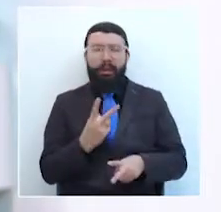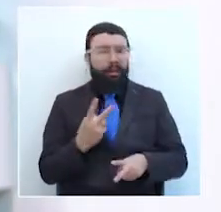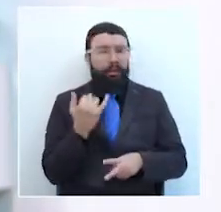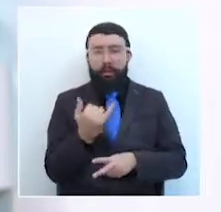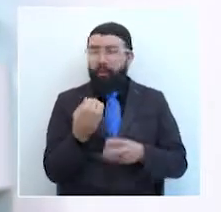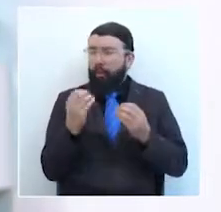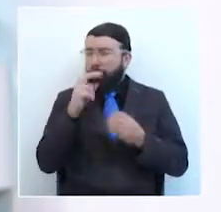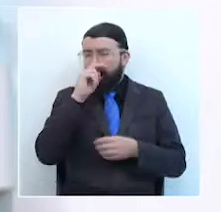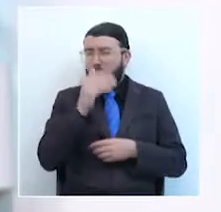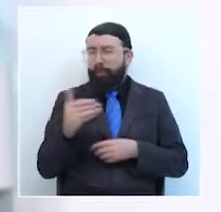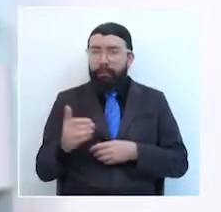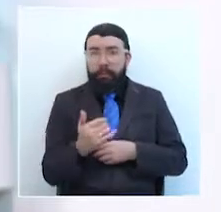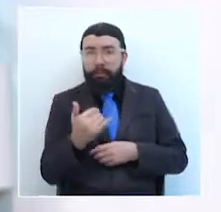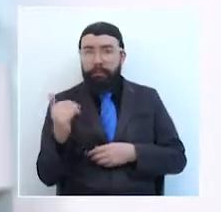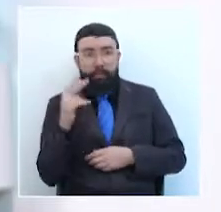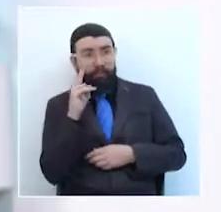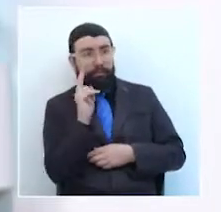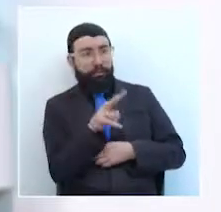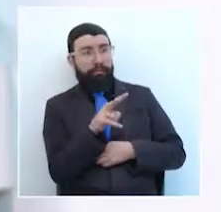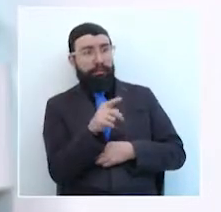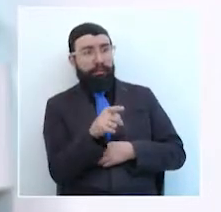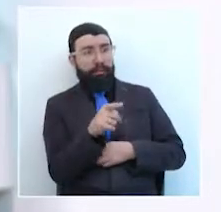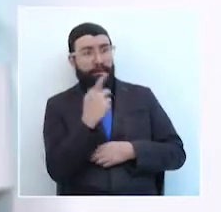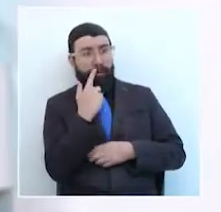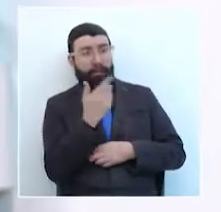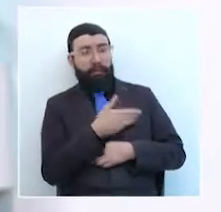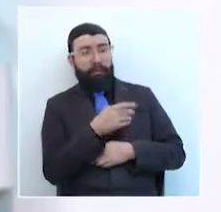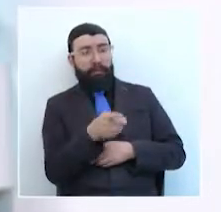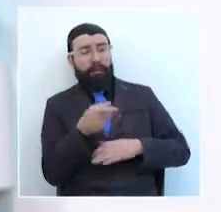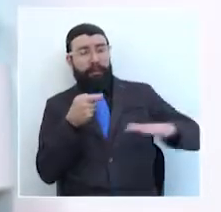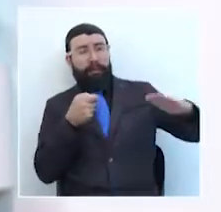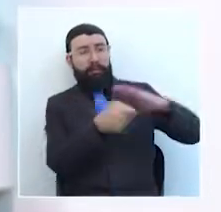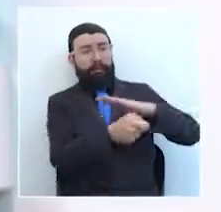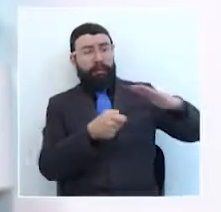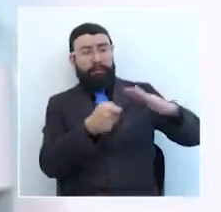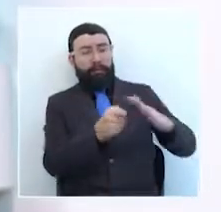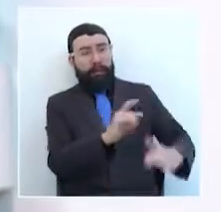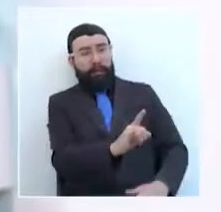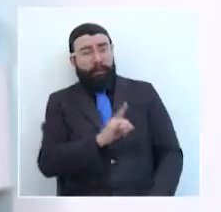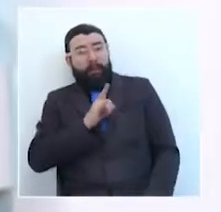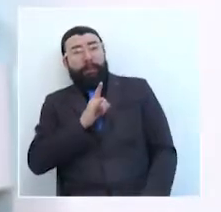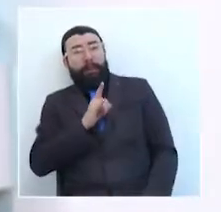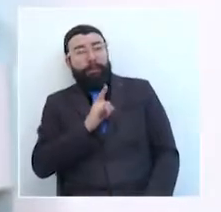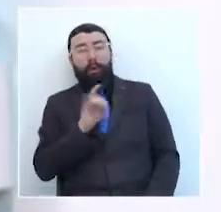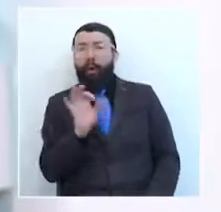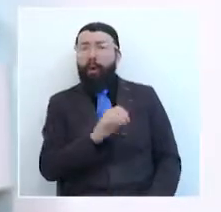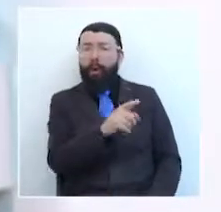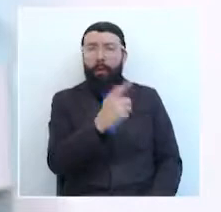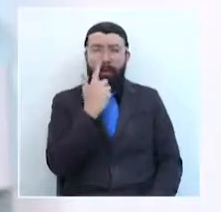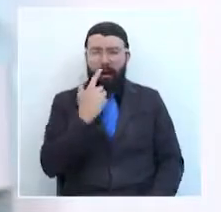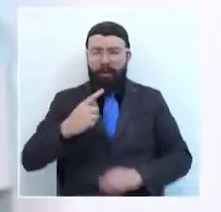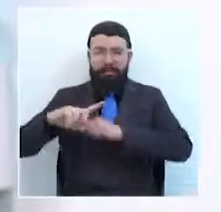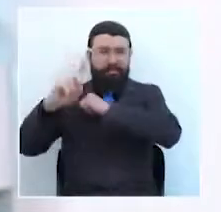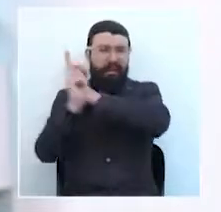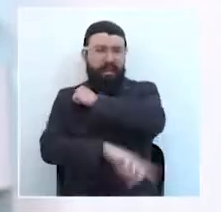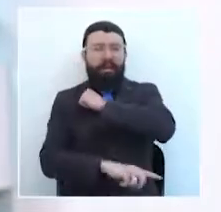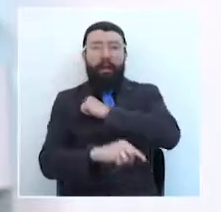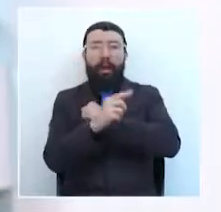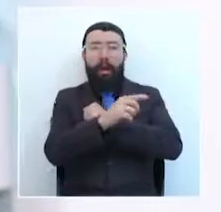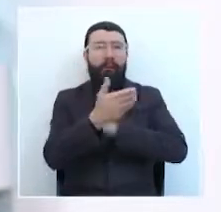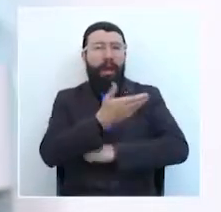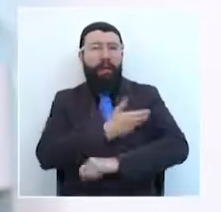para esencial la muerte de sus padres el castigo que el papá le infringe a la mamá